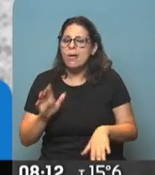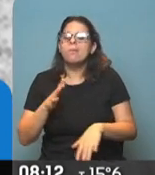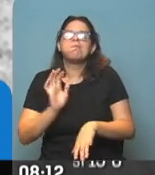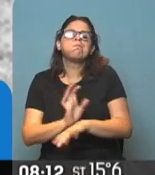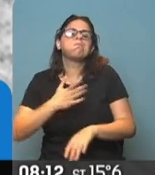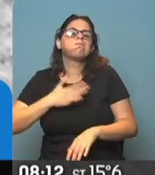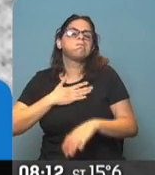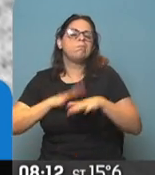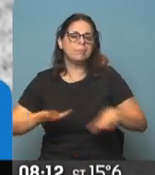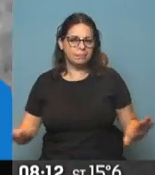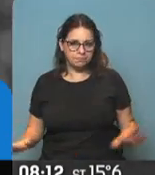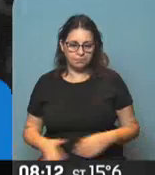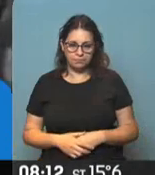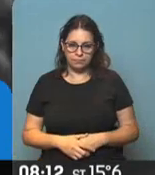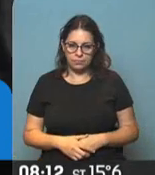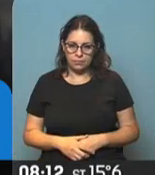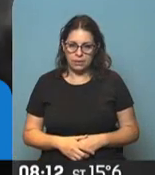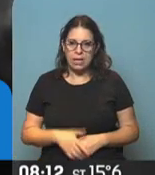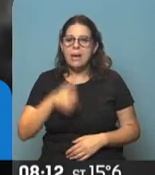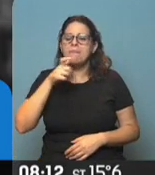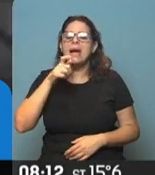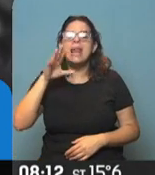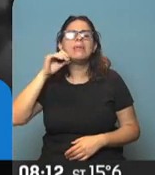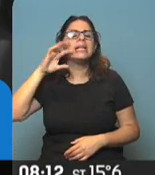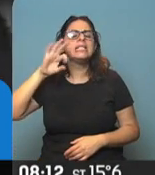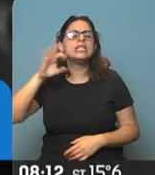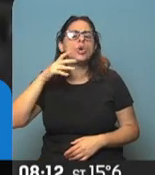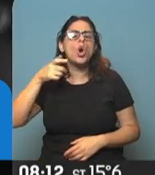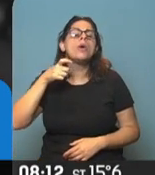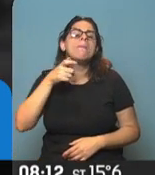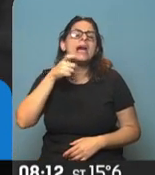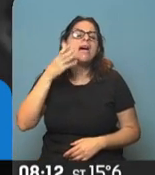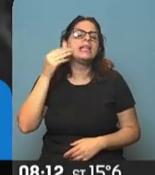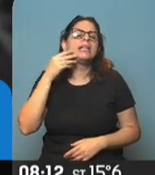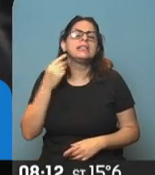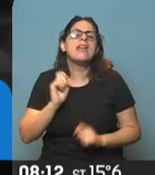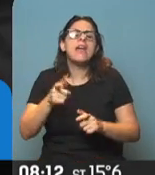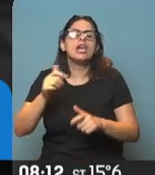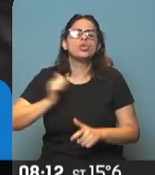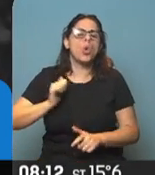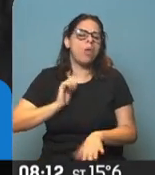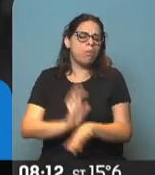chicos. Chico es una palabra inglesa para nuestros soldados.